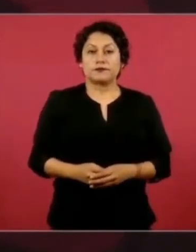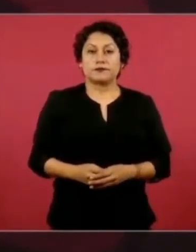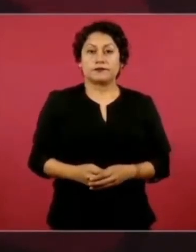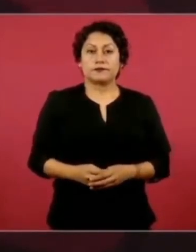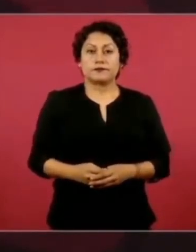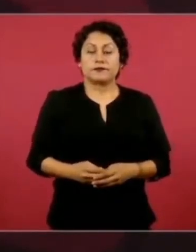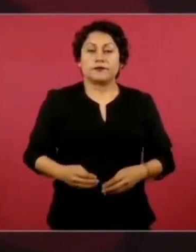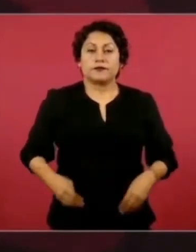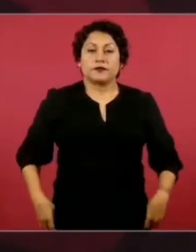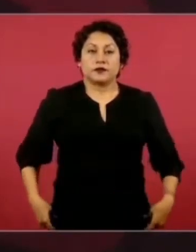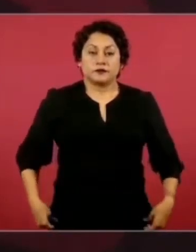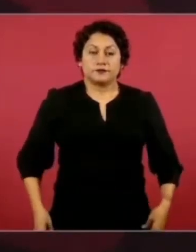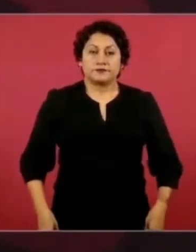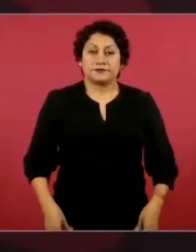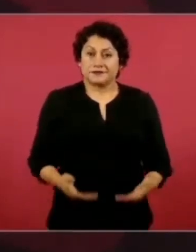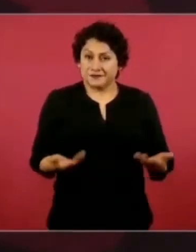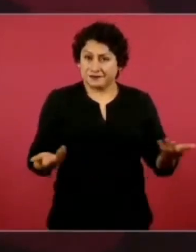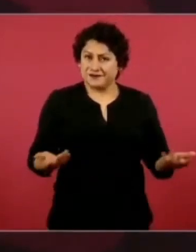De veras, es